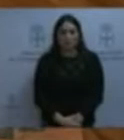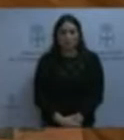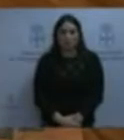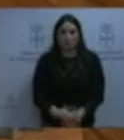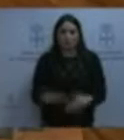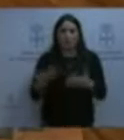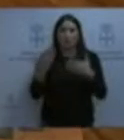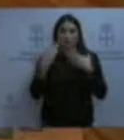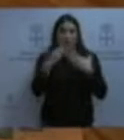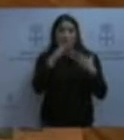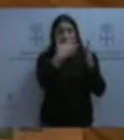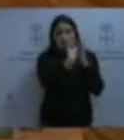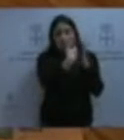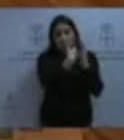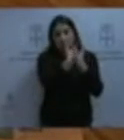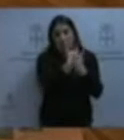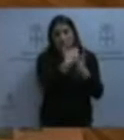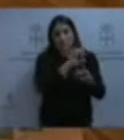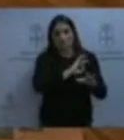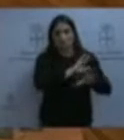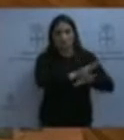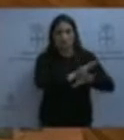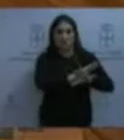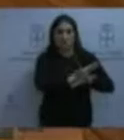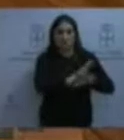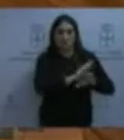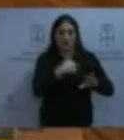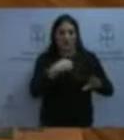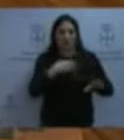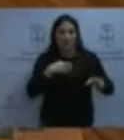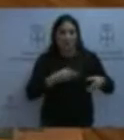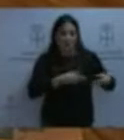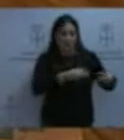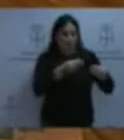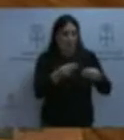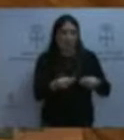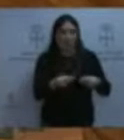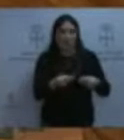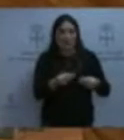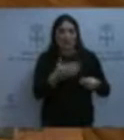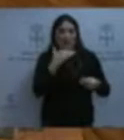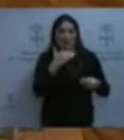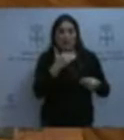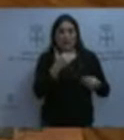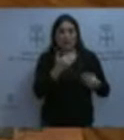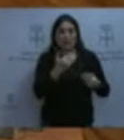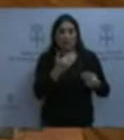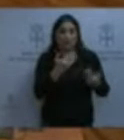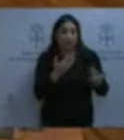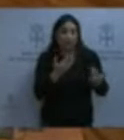Gracias por las explicaciones, señor consejero. Pero bueno, me había dejado aquí el papel y casi lo vuelvo a sacar. El objetivo que teníamos era